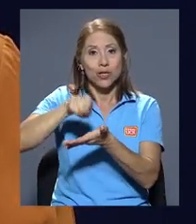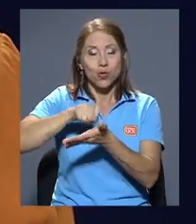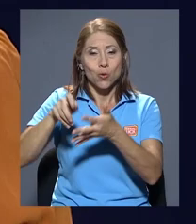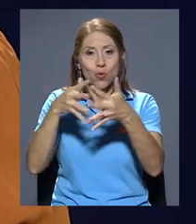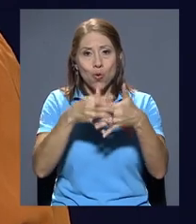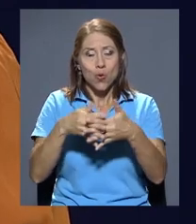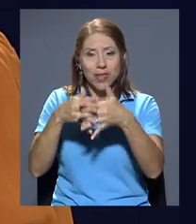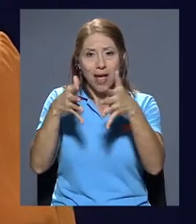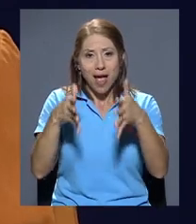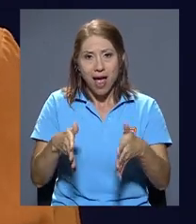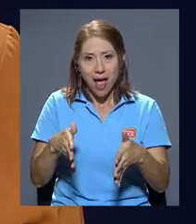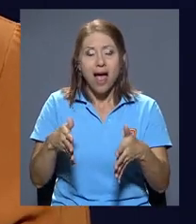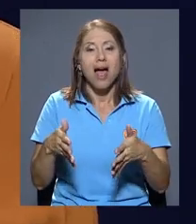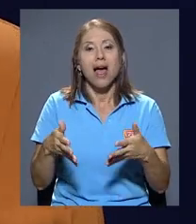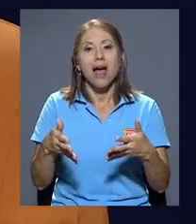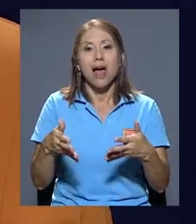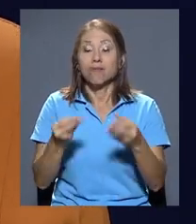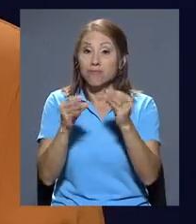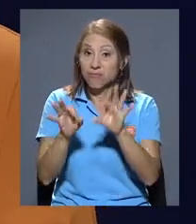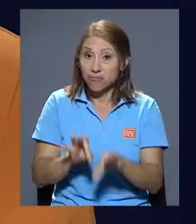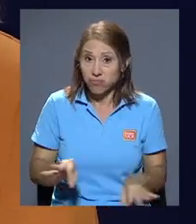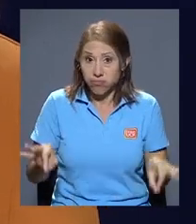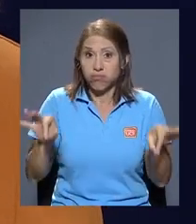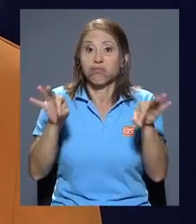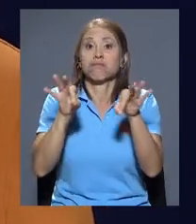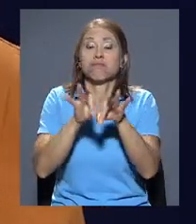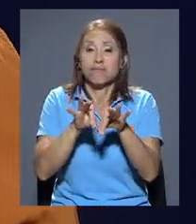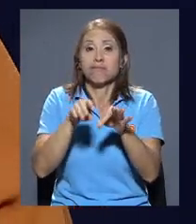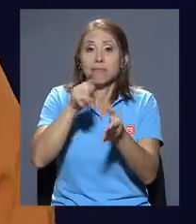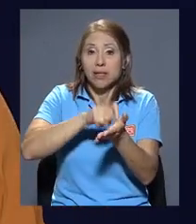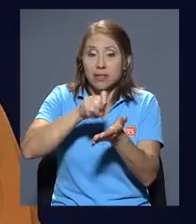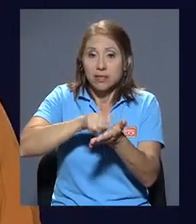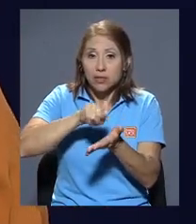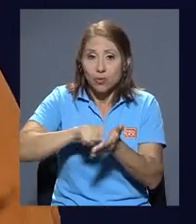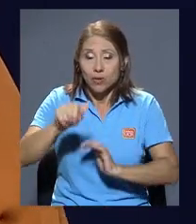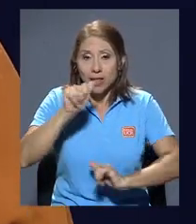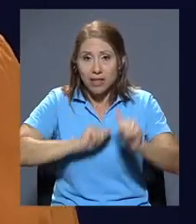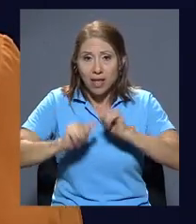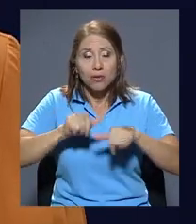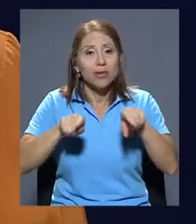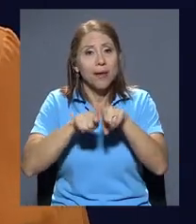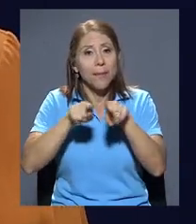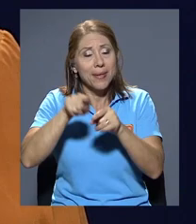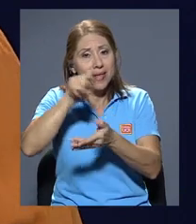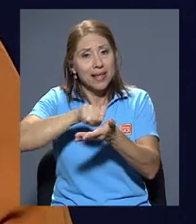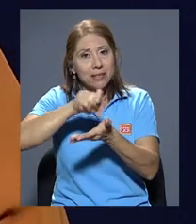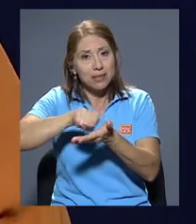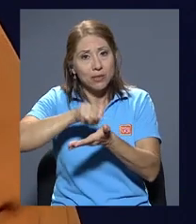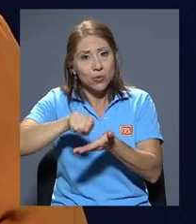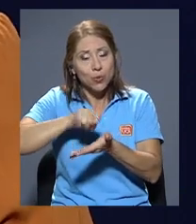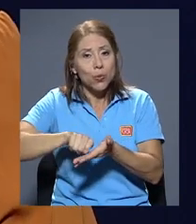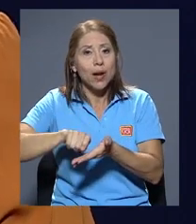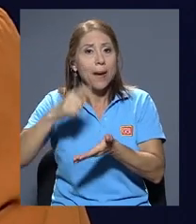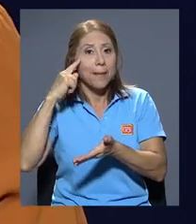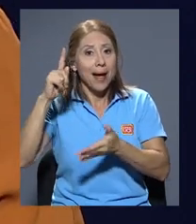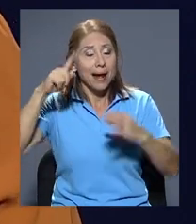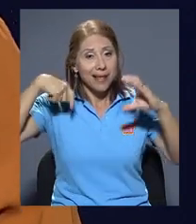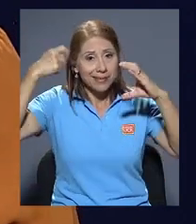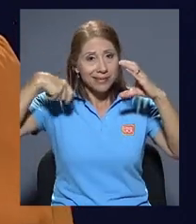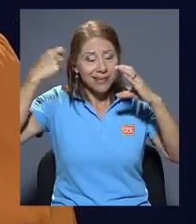bastante importante tanto en la escritura de teatro como en la escritura para cine. Entonces, uh-huh, se